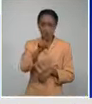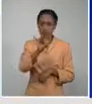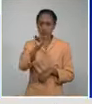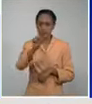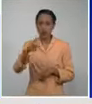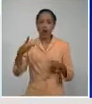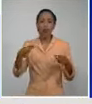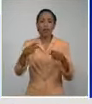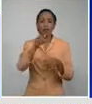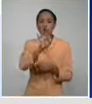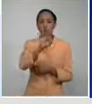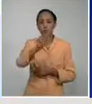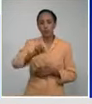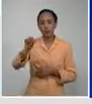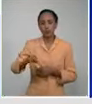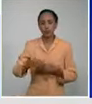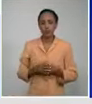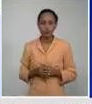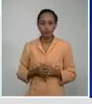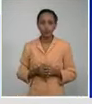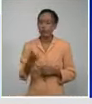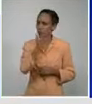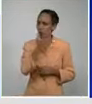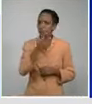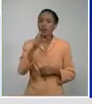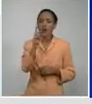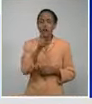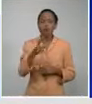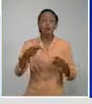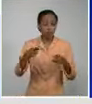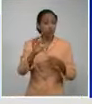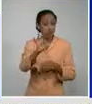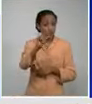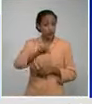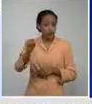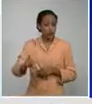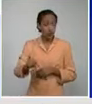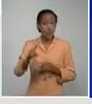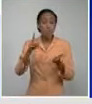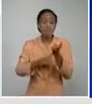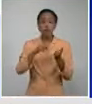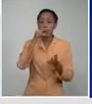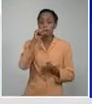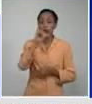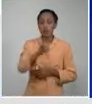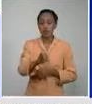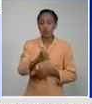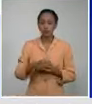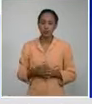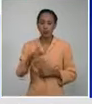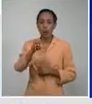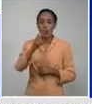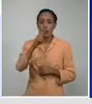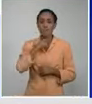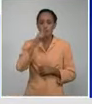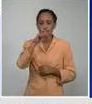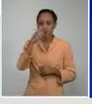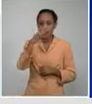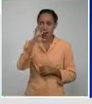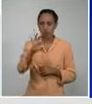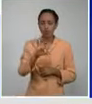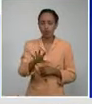8, Cárdenas 11, Colón 8, Pedro Betancur 6, Jovellano 5, Limonar 3, igual